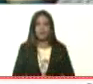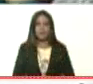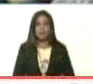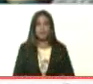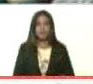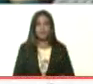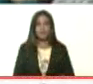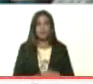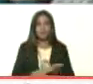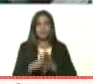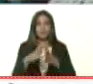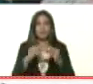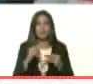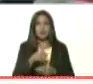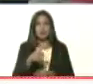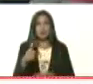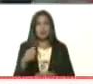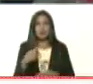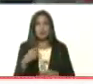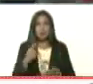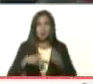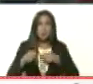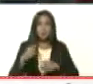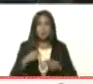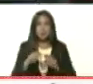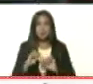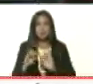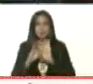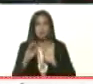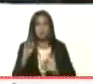y sobre las operaciones comerciales de los patronos.